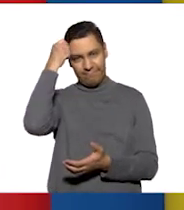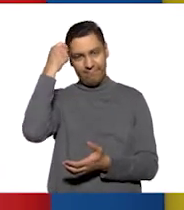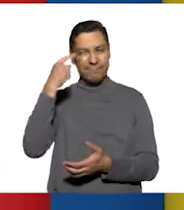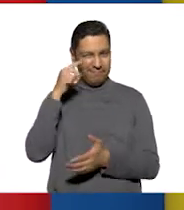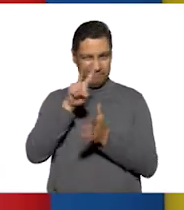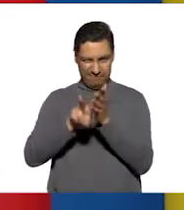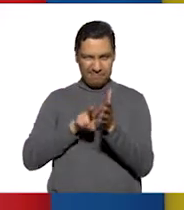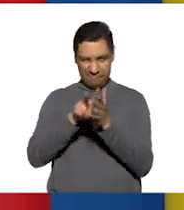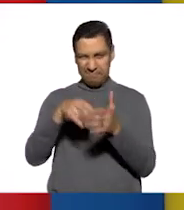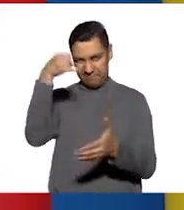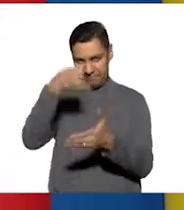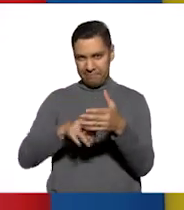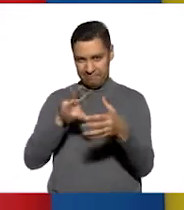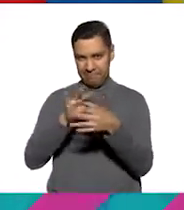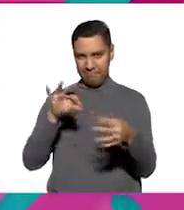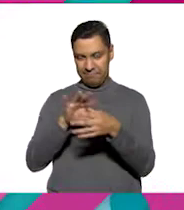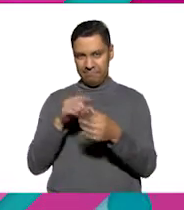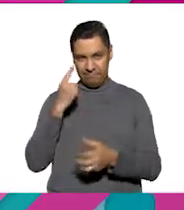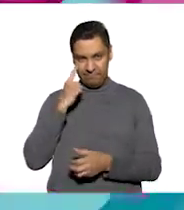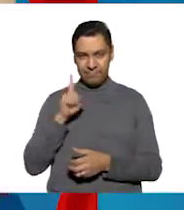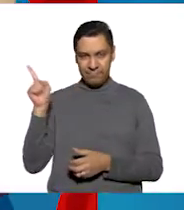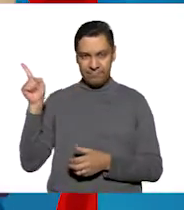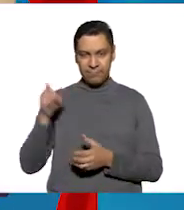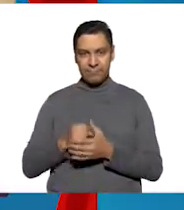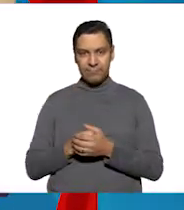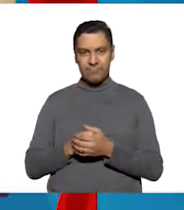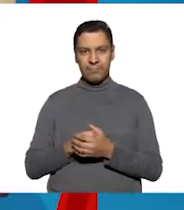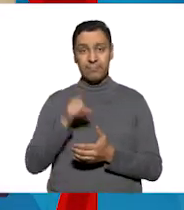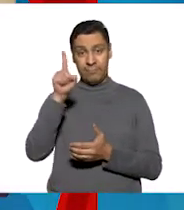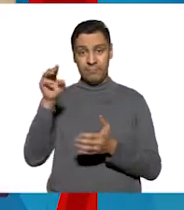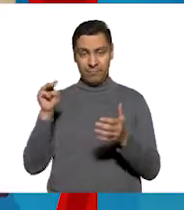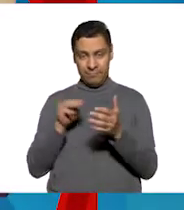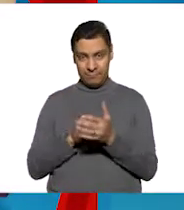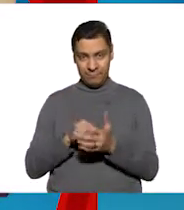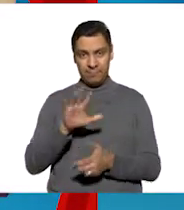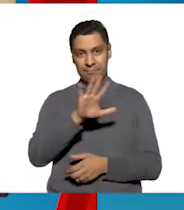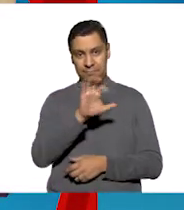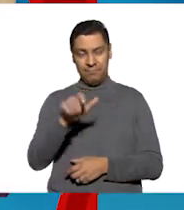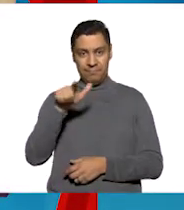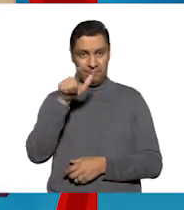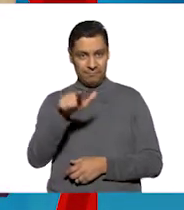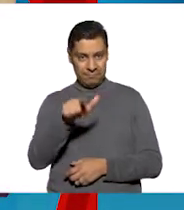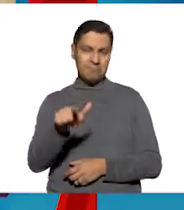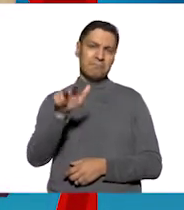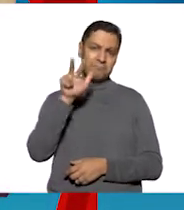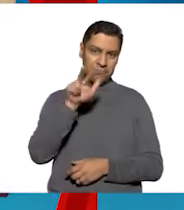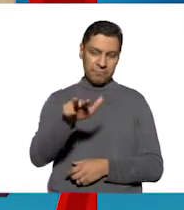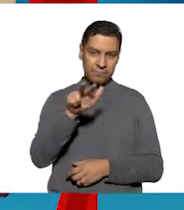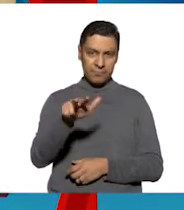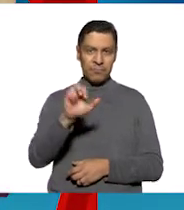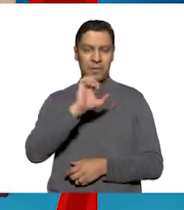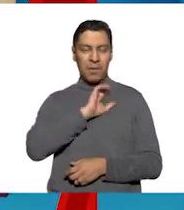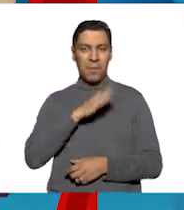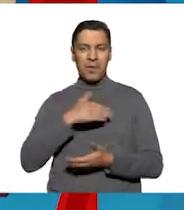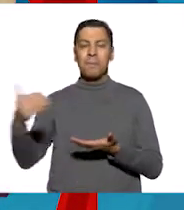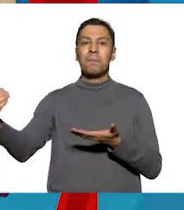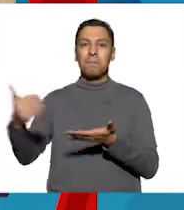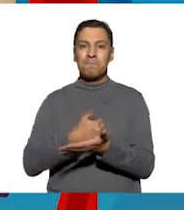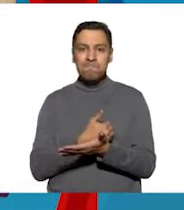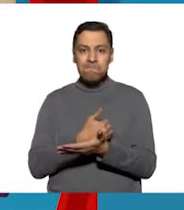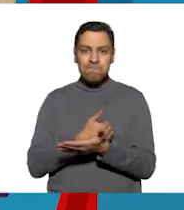finalizó con la caída del Imperio Mexica? En 1517 y 1518, los españoles